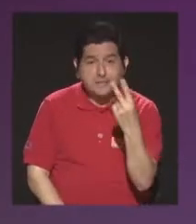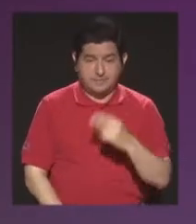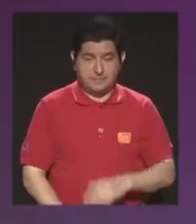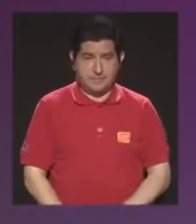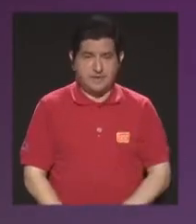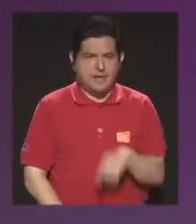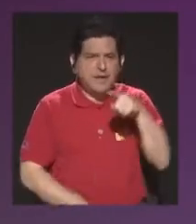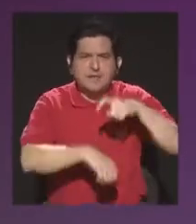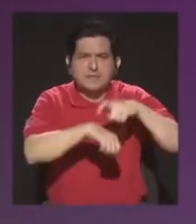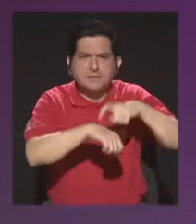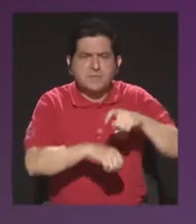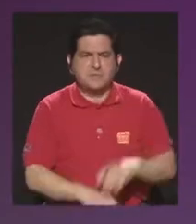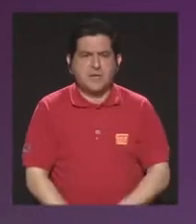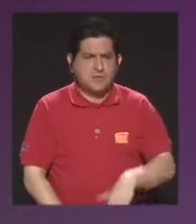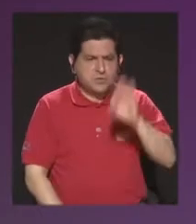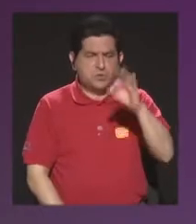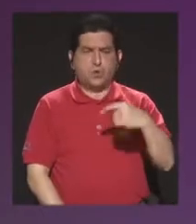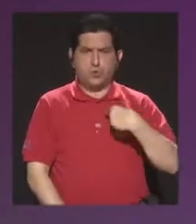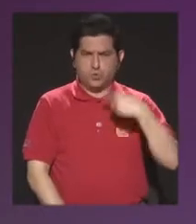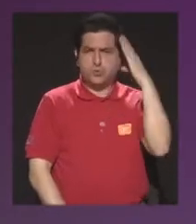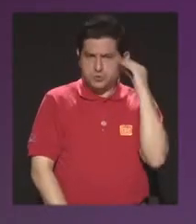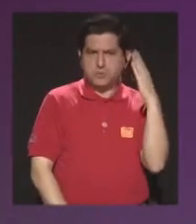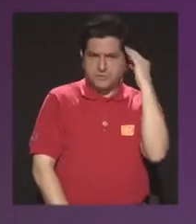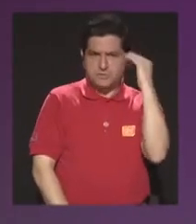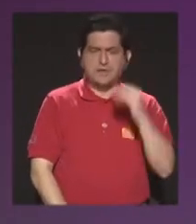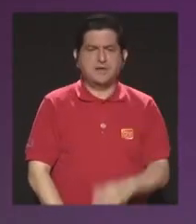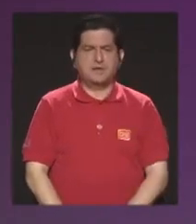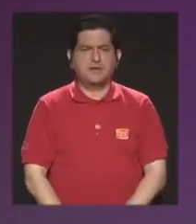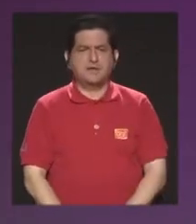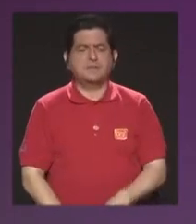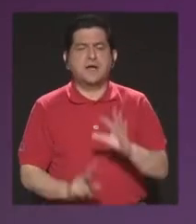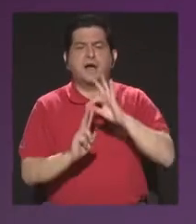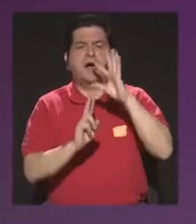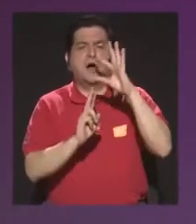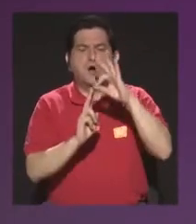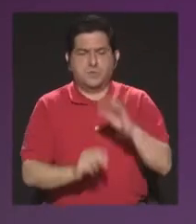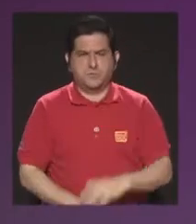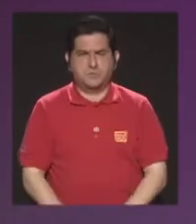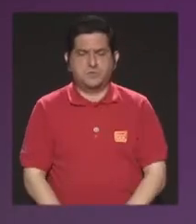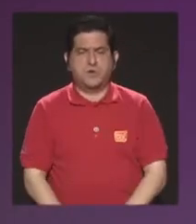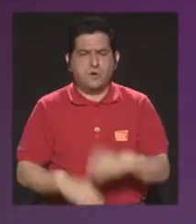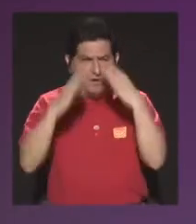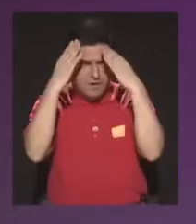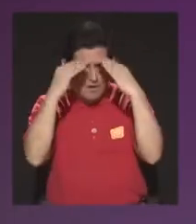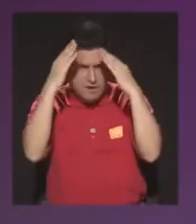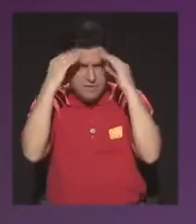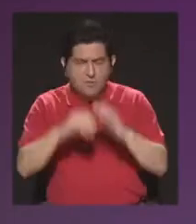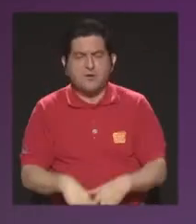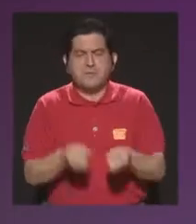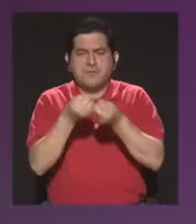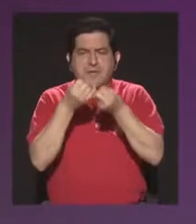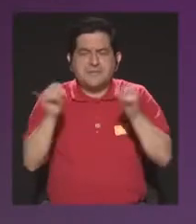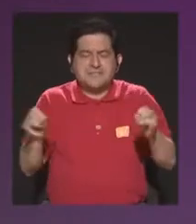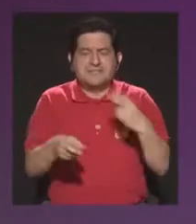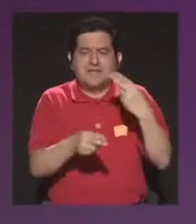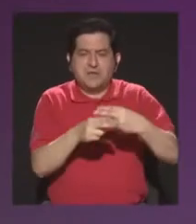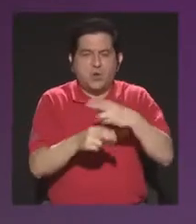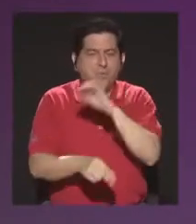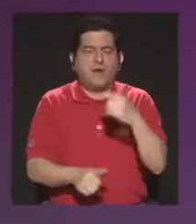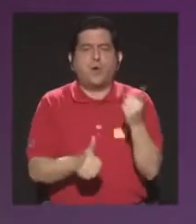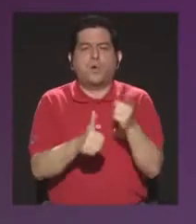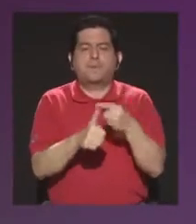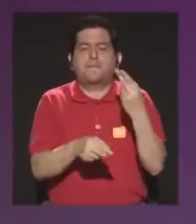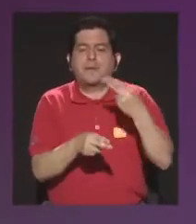Ahí escojo, por ejemplo, si escojo yo lo viví, me va entonces a dar la opción de hacer mi reporte de manera anónima o con mi primer